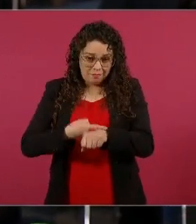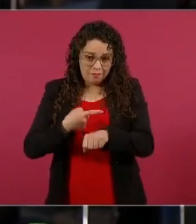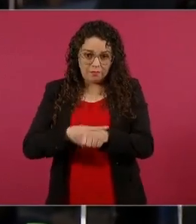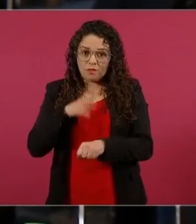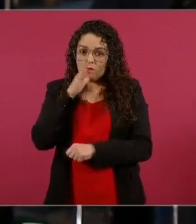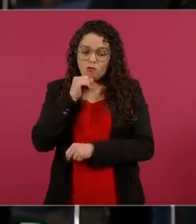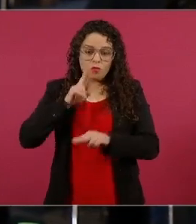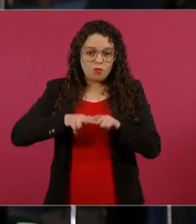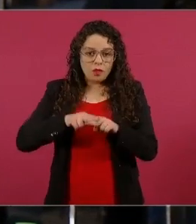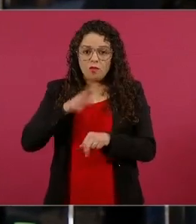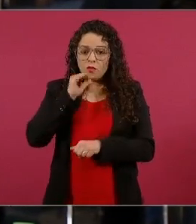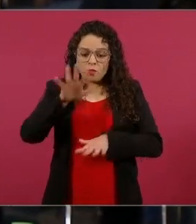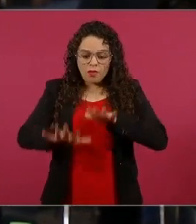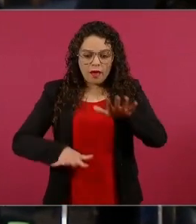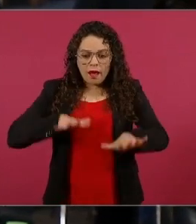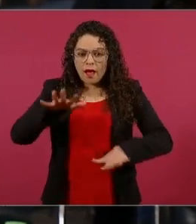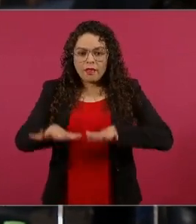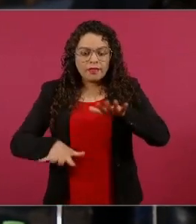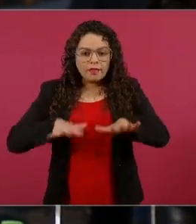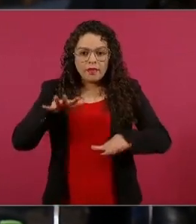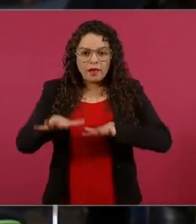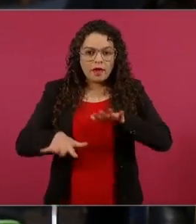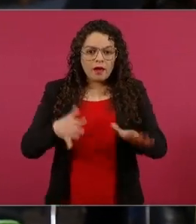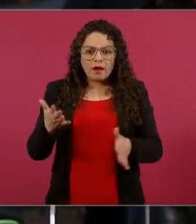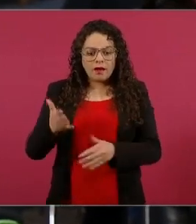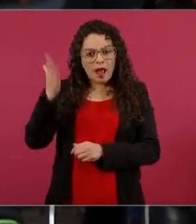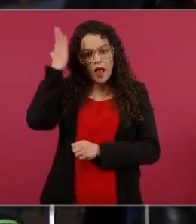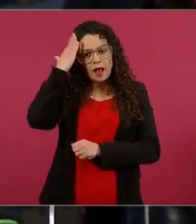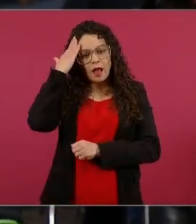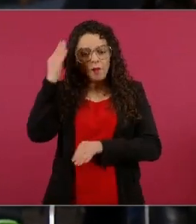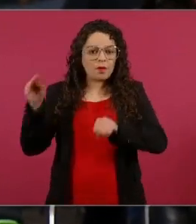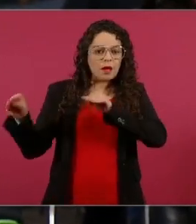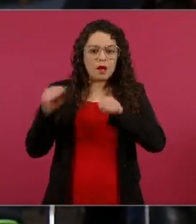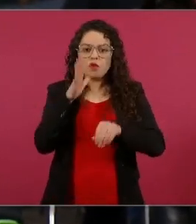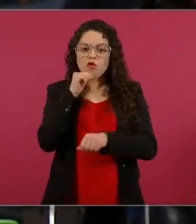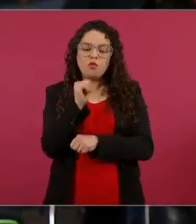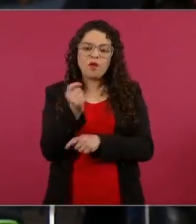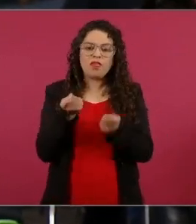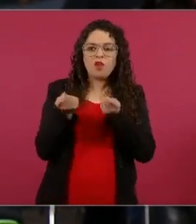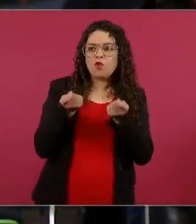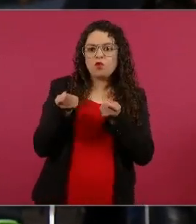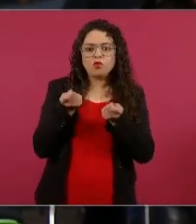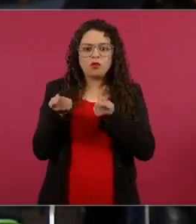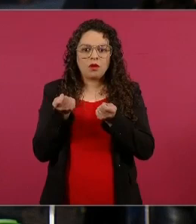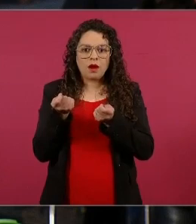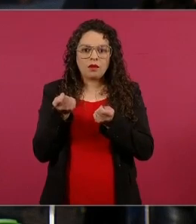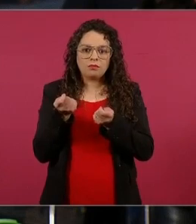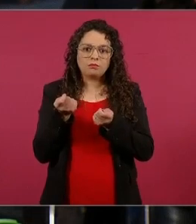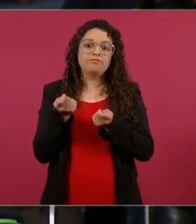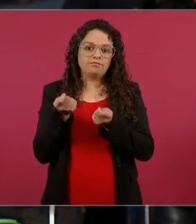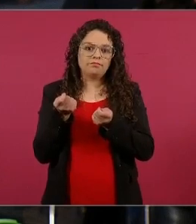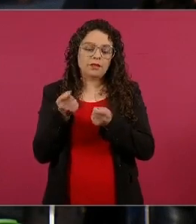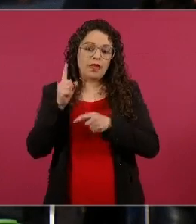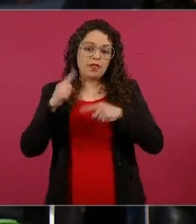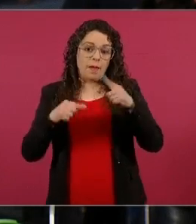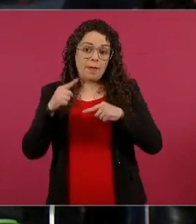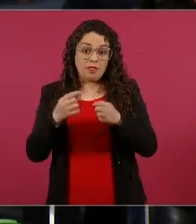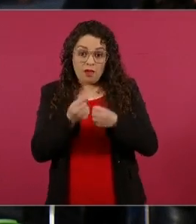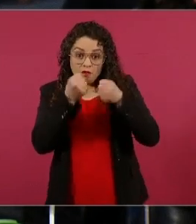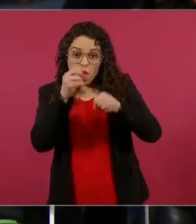y controlar los movimientos de la cabeza Dependiendo el grado de esta enfermedad él se